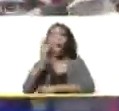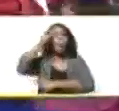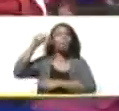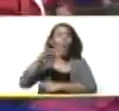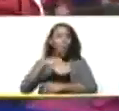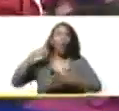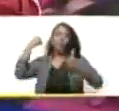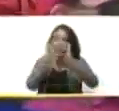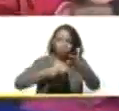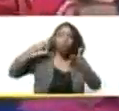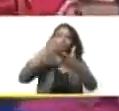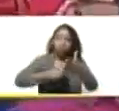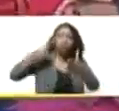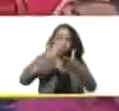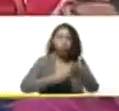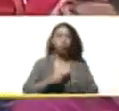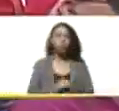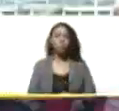pueblo en lucha.